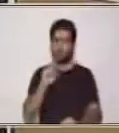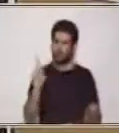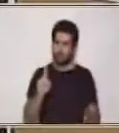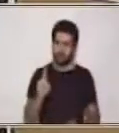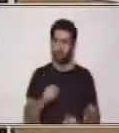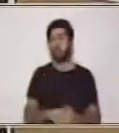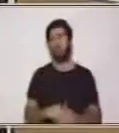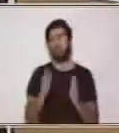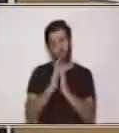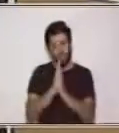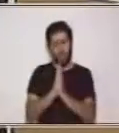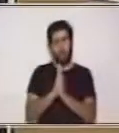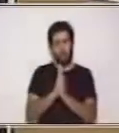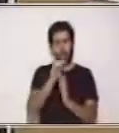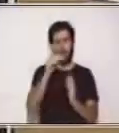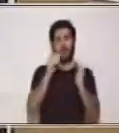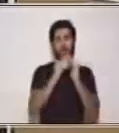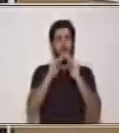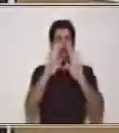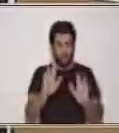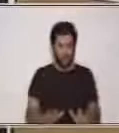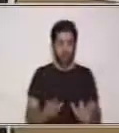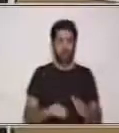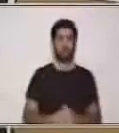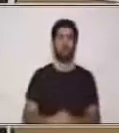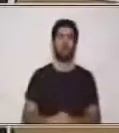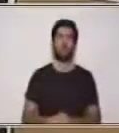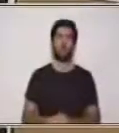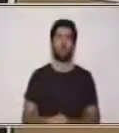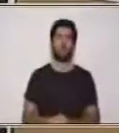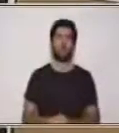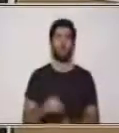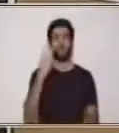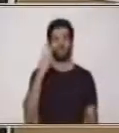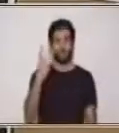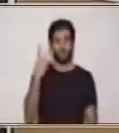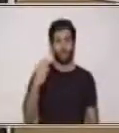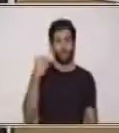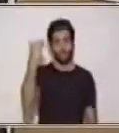por favor, colabora con nosotros y quédate en casa. Nos vemos. Cuídate mucho.